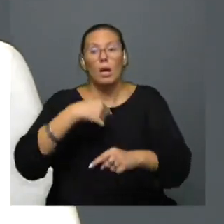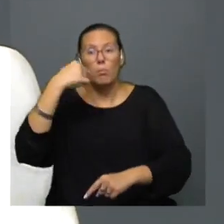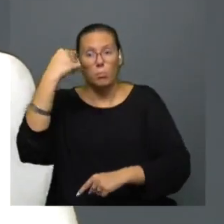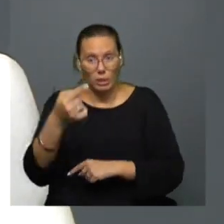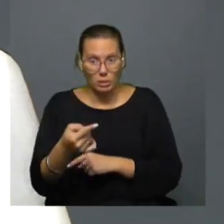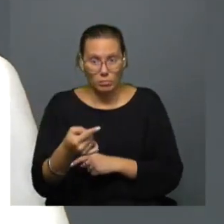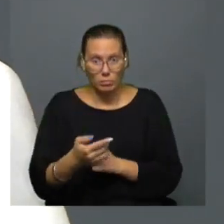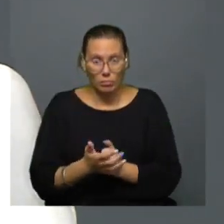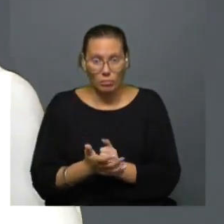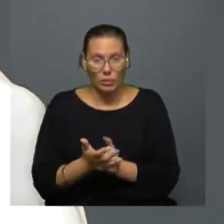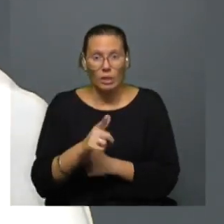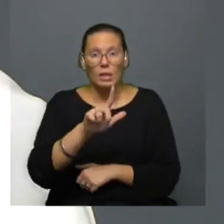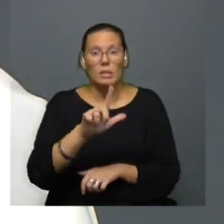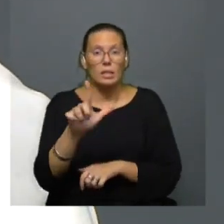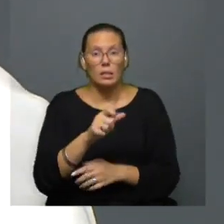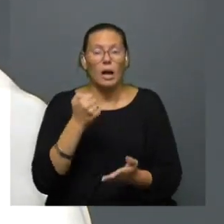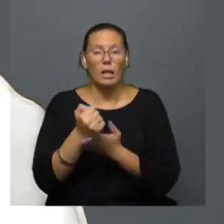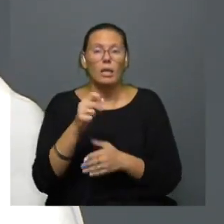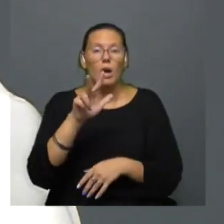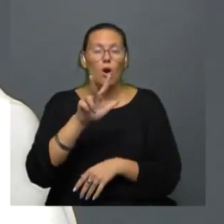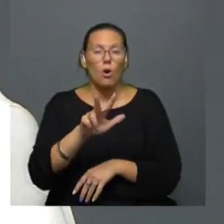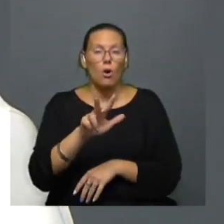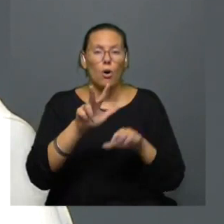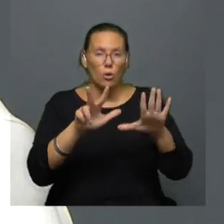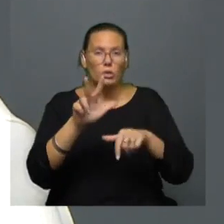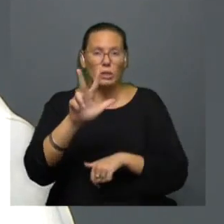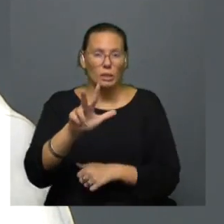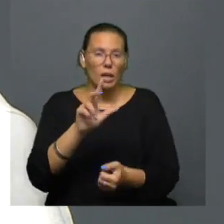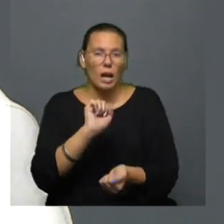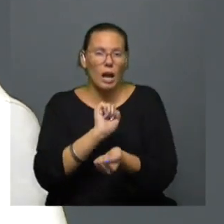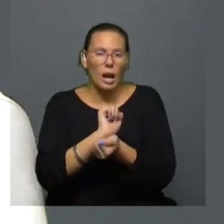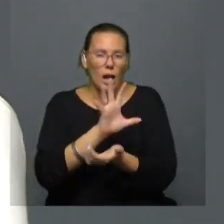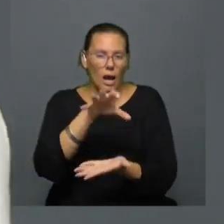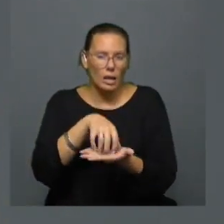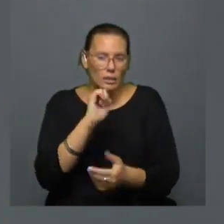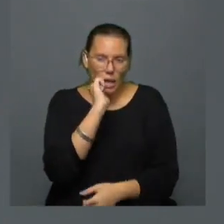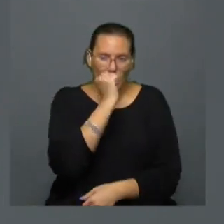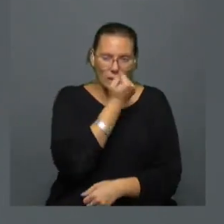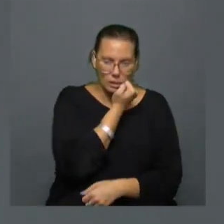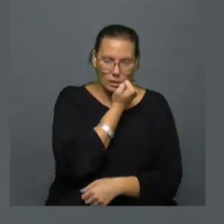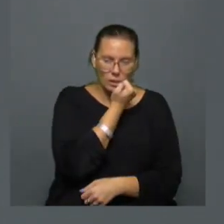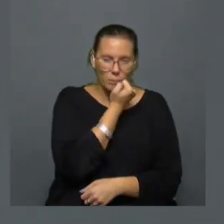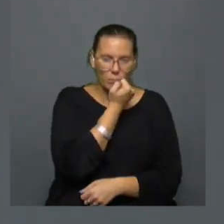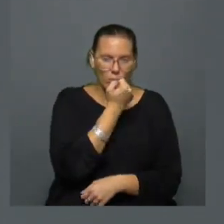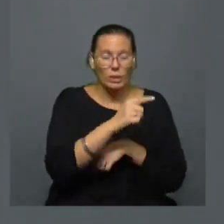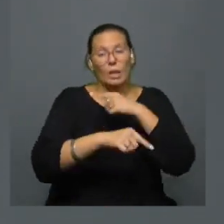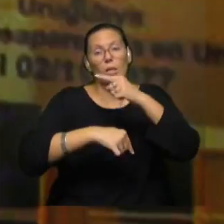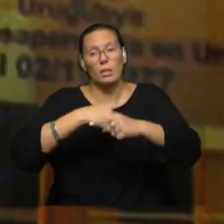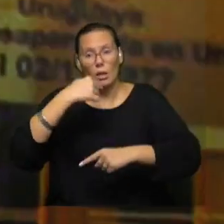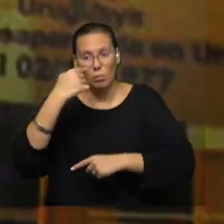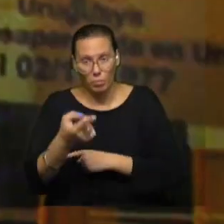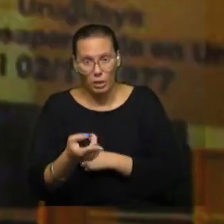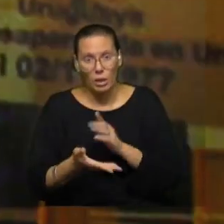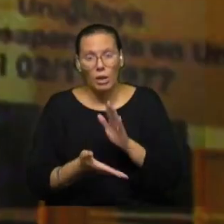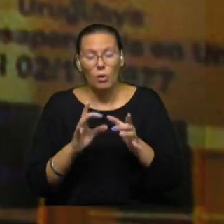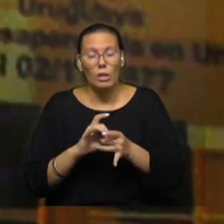y que desde el 77 al 83 fue cárcel clandestina, y en el... Y posteriormente. Con la salida